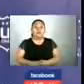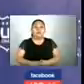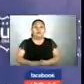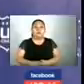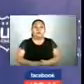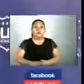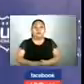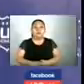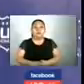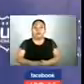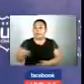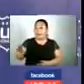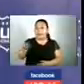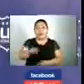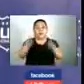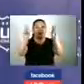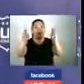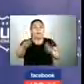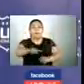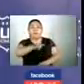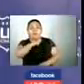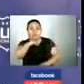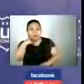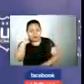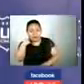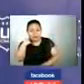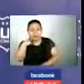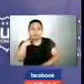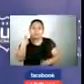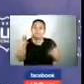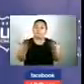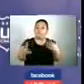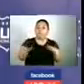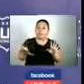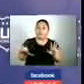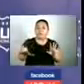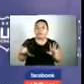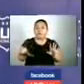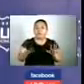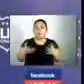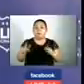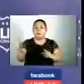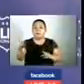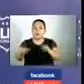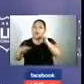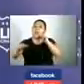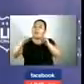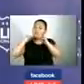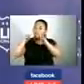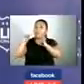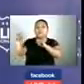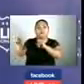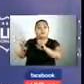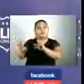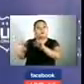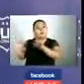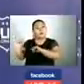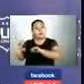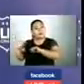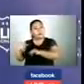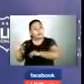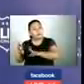Ninguno de esos homicidios fue cometido sin la autorización de los líderes. Y en estos